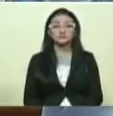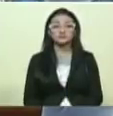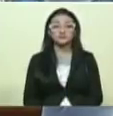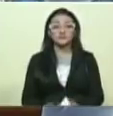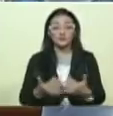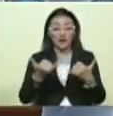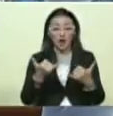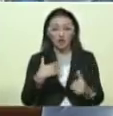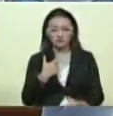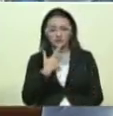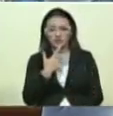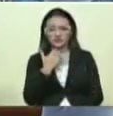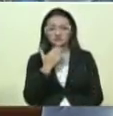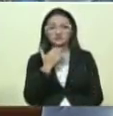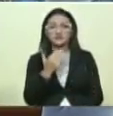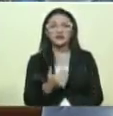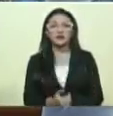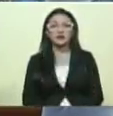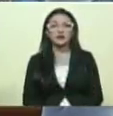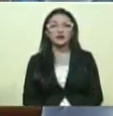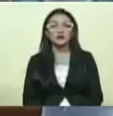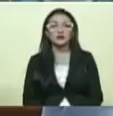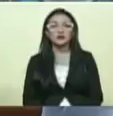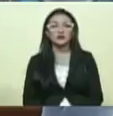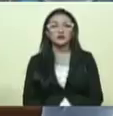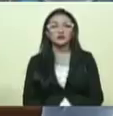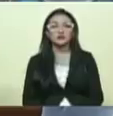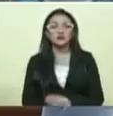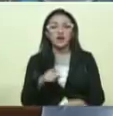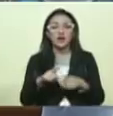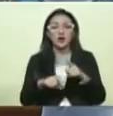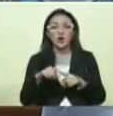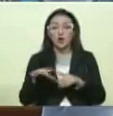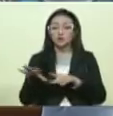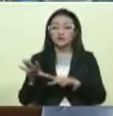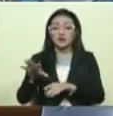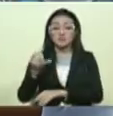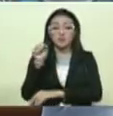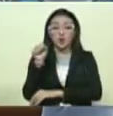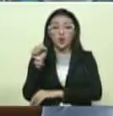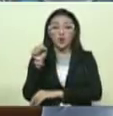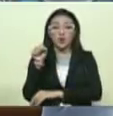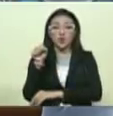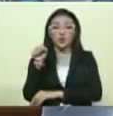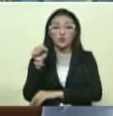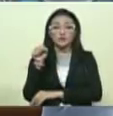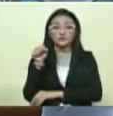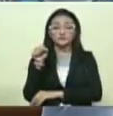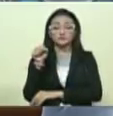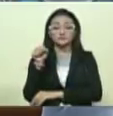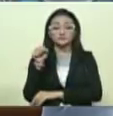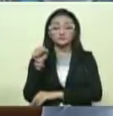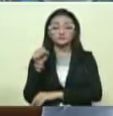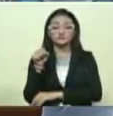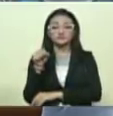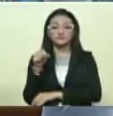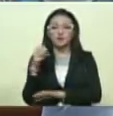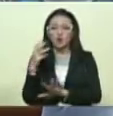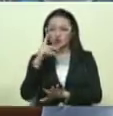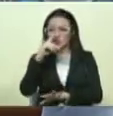siguiente. Bienes incautados, y que se explique, y deben explicar cómo en apenas